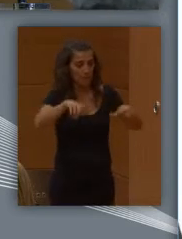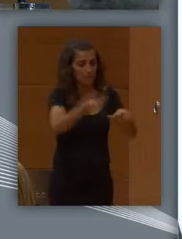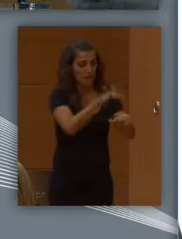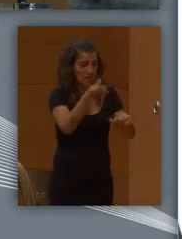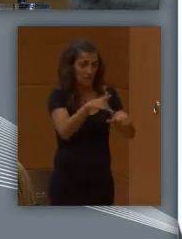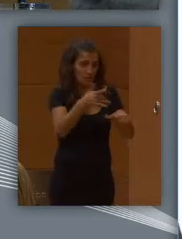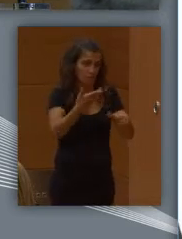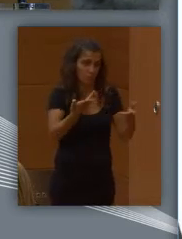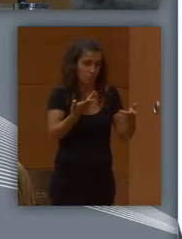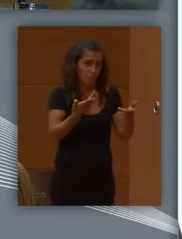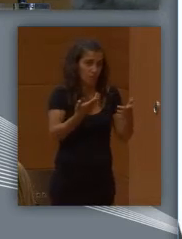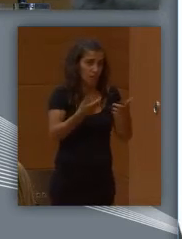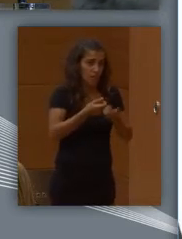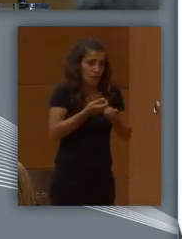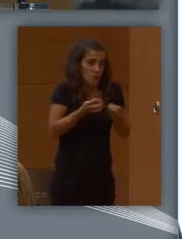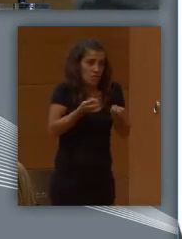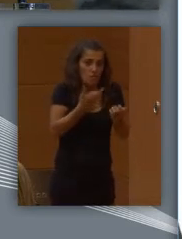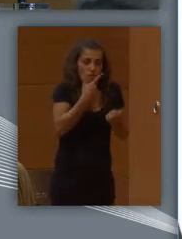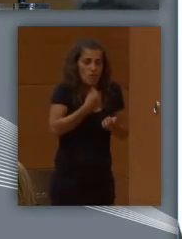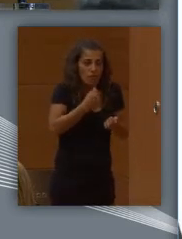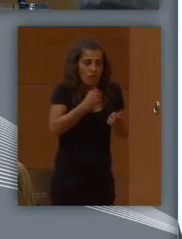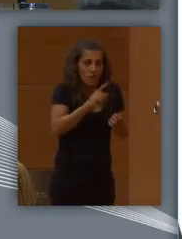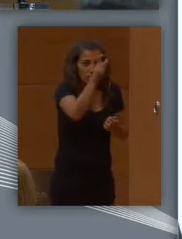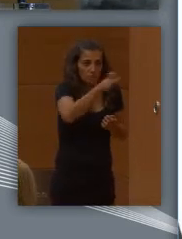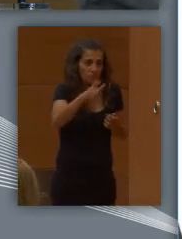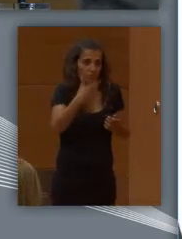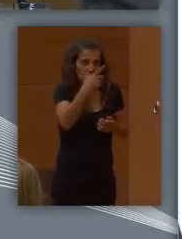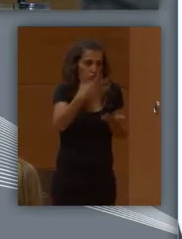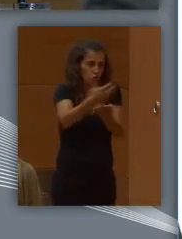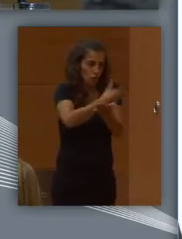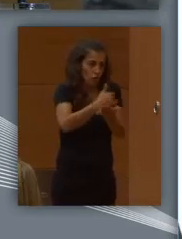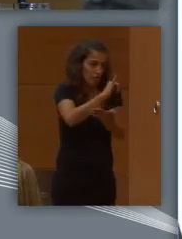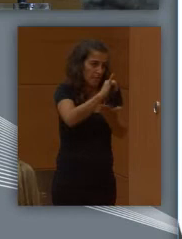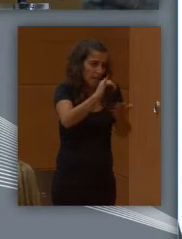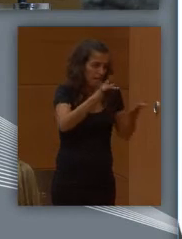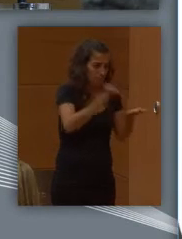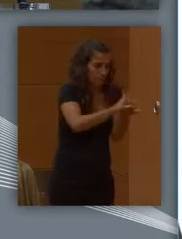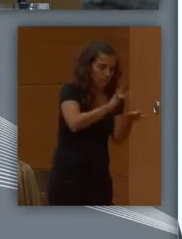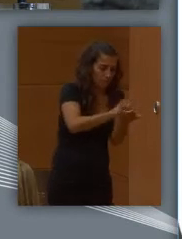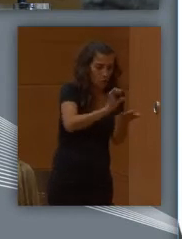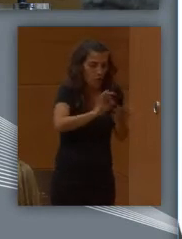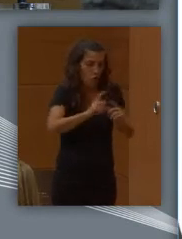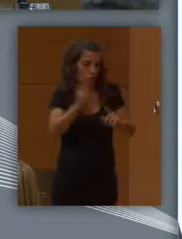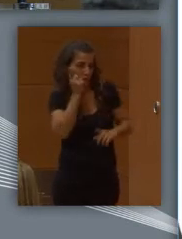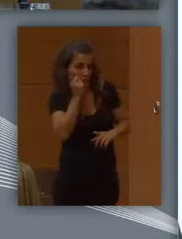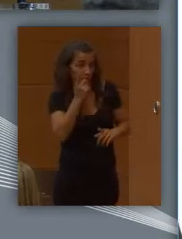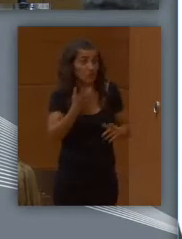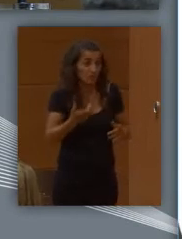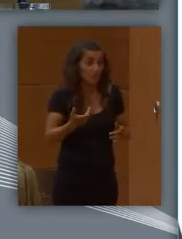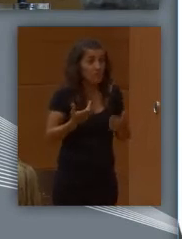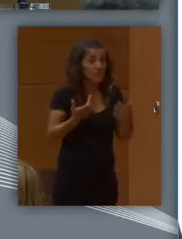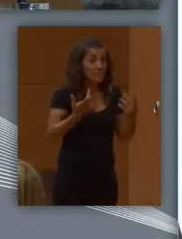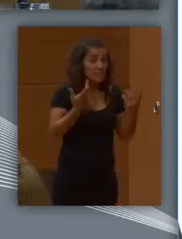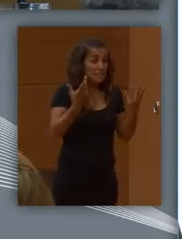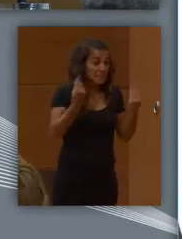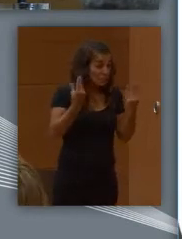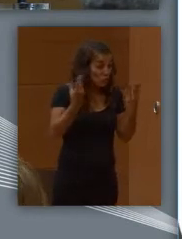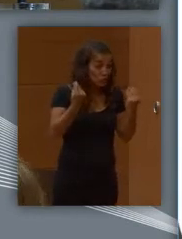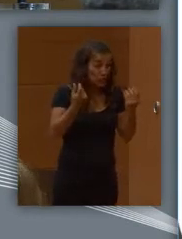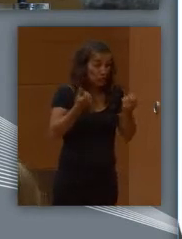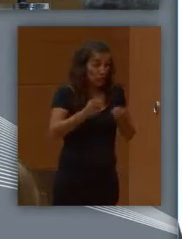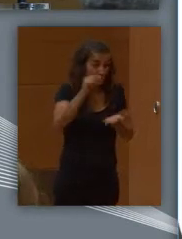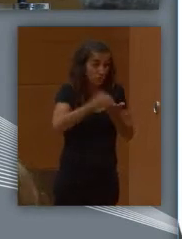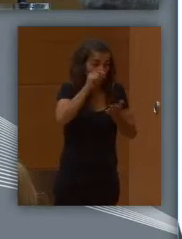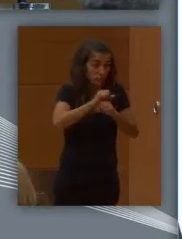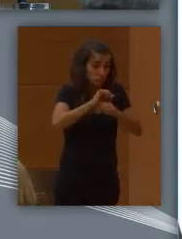todos los colectivos de la sociedad. Tanto ha sido así, hasta tal punto ha sido que todas las empresas nos hemos visto obligadas